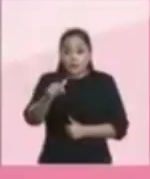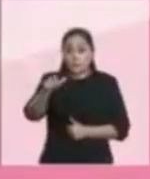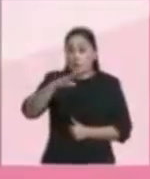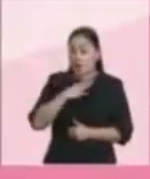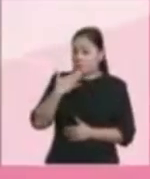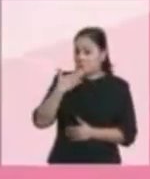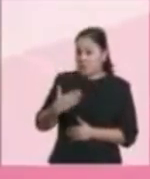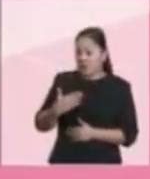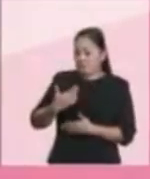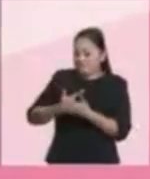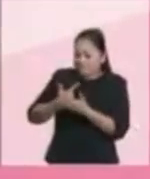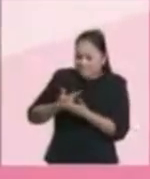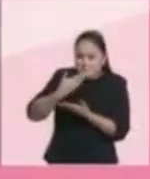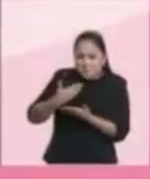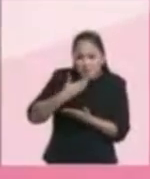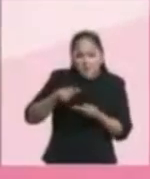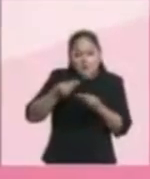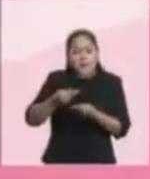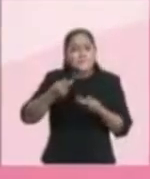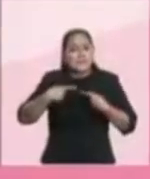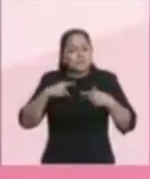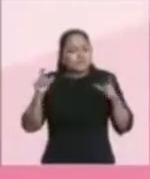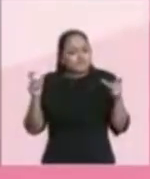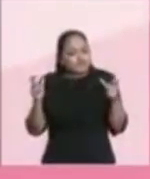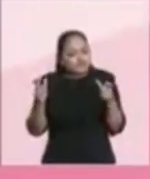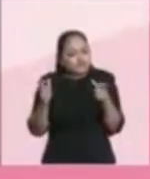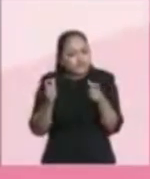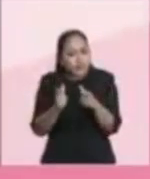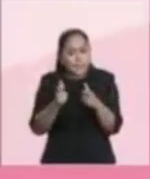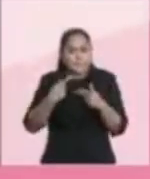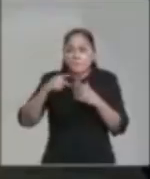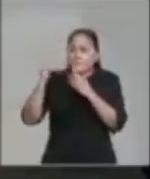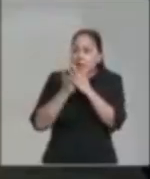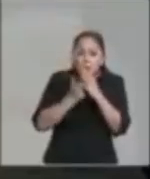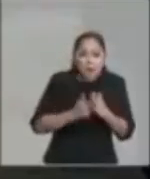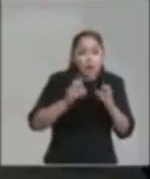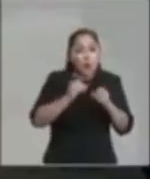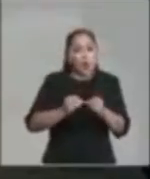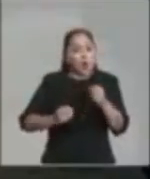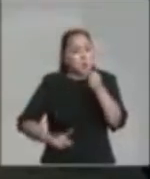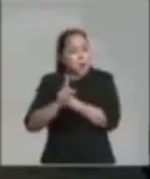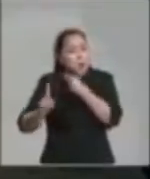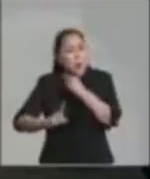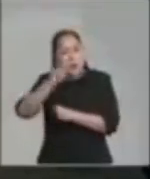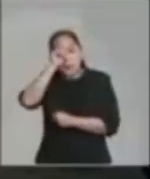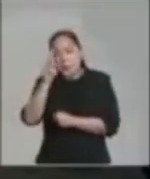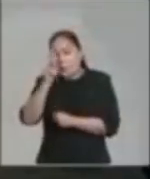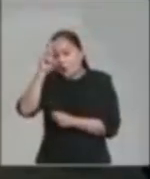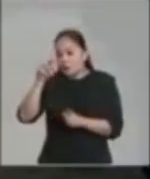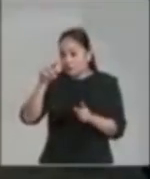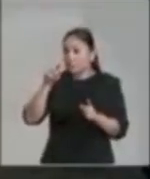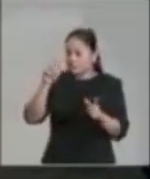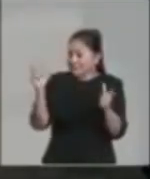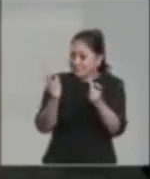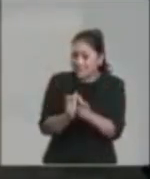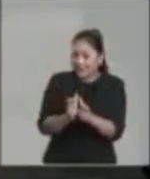cuentas, fue disminuyendo los homicidios y la violencia, porque lo que causa la muerte no es